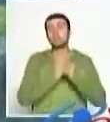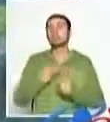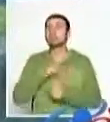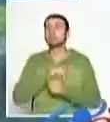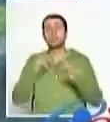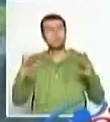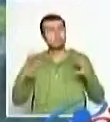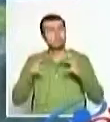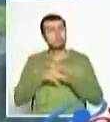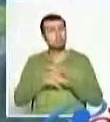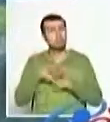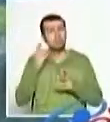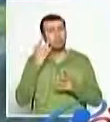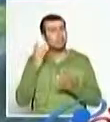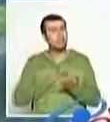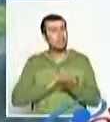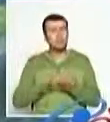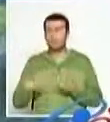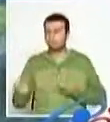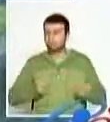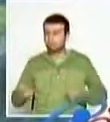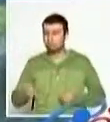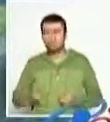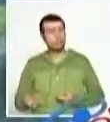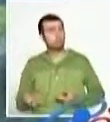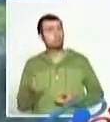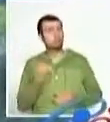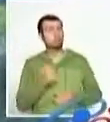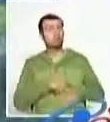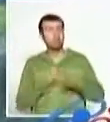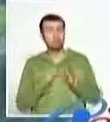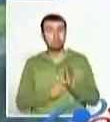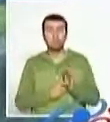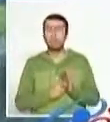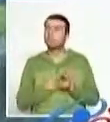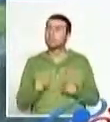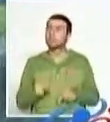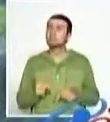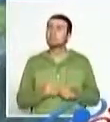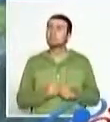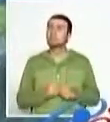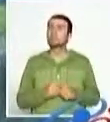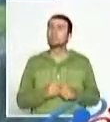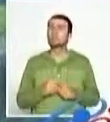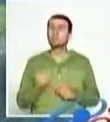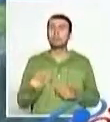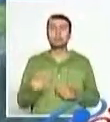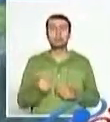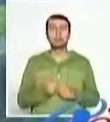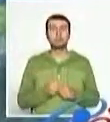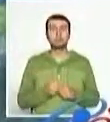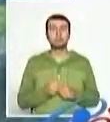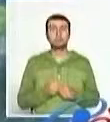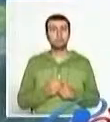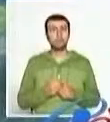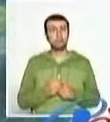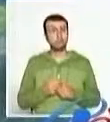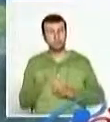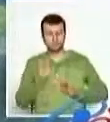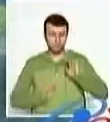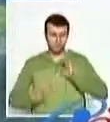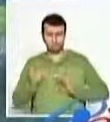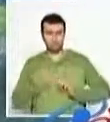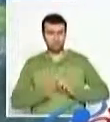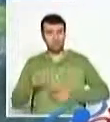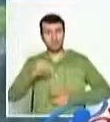hacemos la desintoxicación, la depuración, el tratamiento, hacemos el soporte inmunológico y hacemos todo lo que ustedes hacen